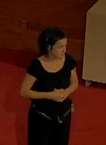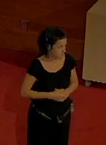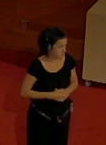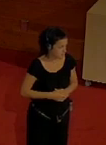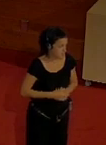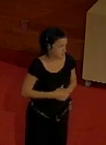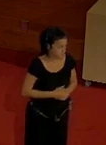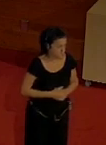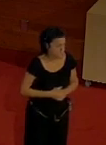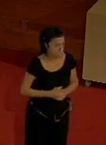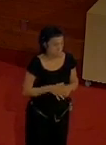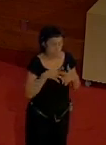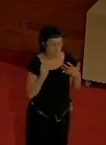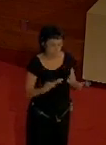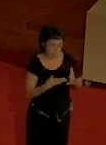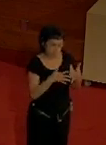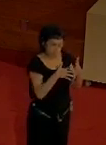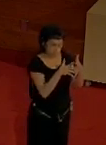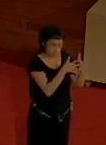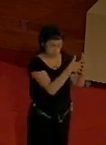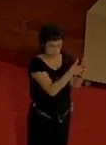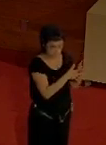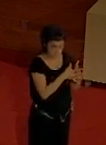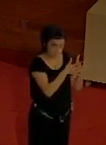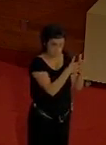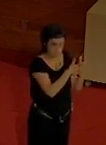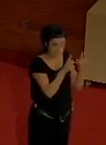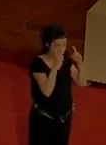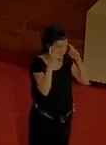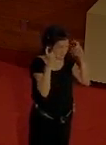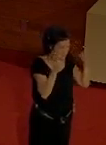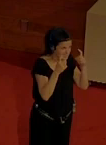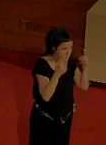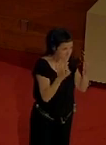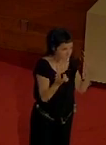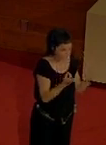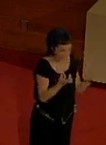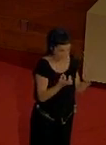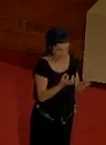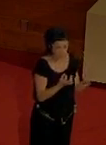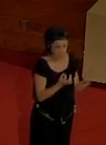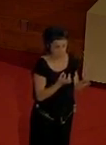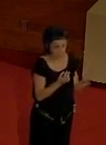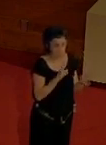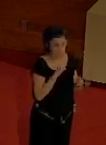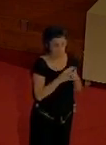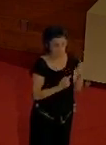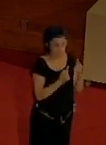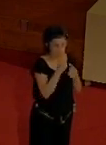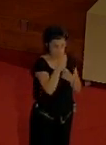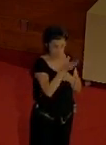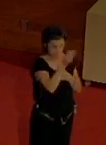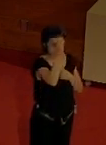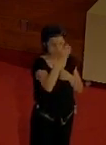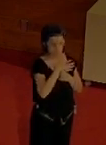Estados Unidos está está intentando y hay algunos nombres que ya podemos ir reteniendo está